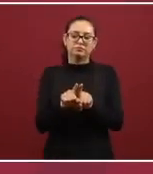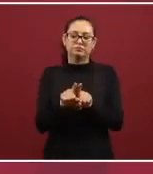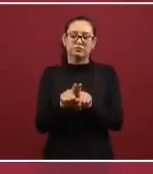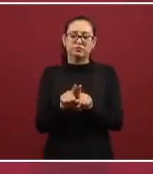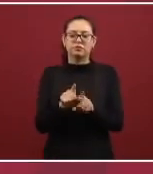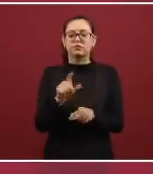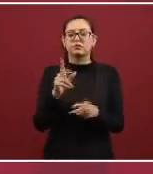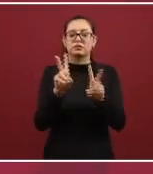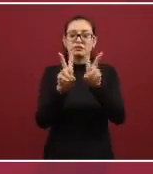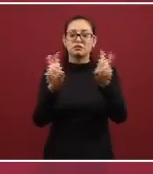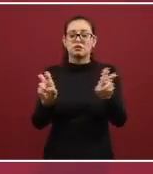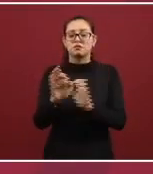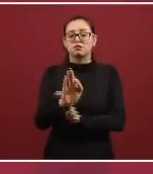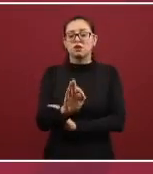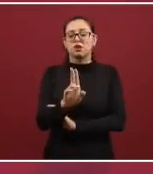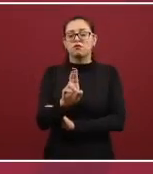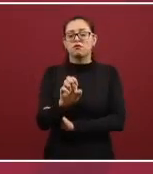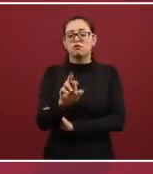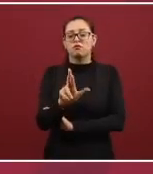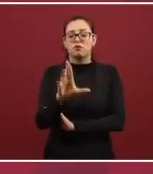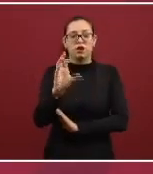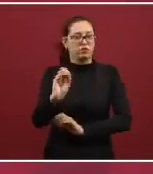el fuero,